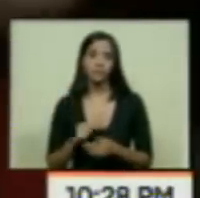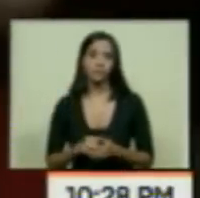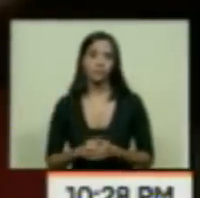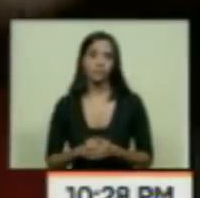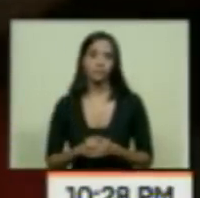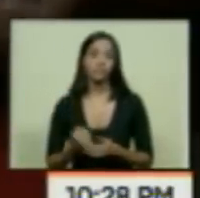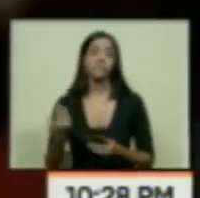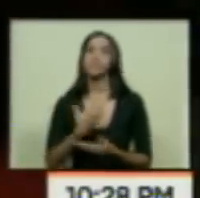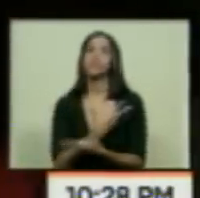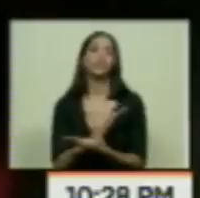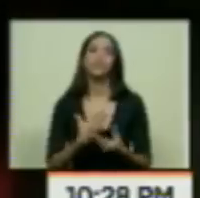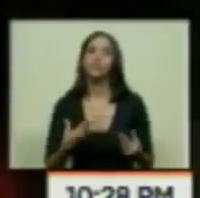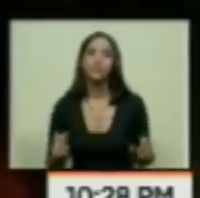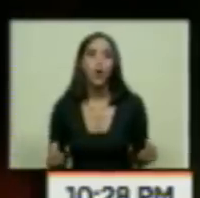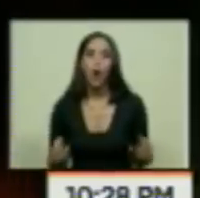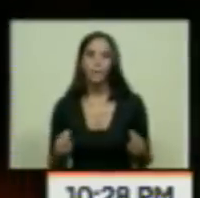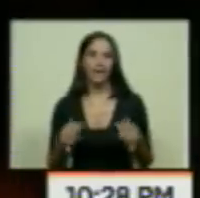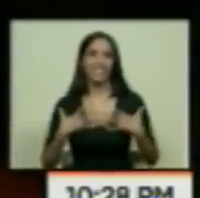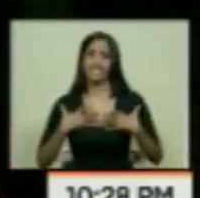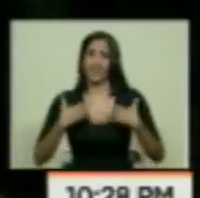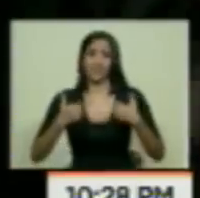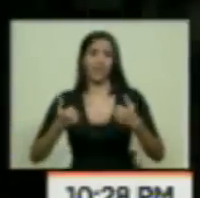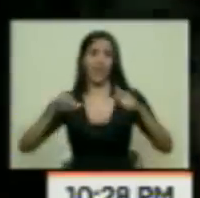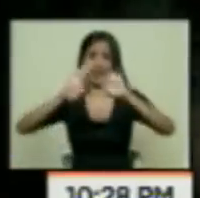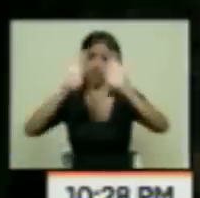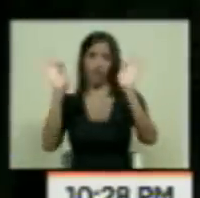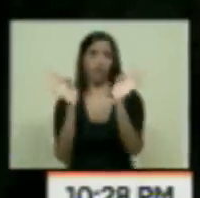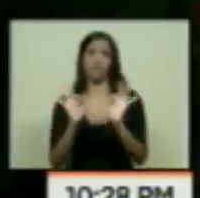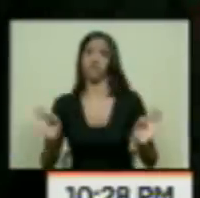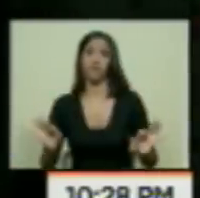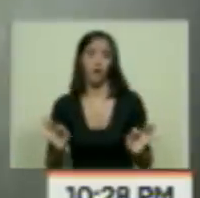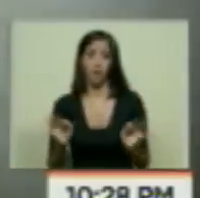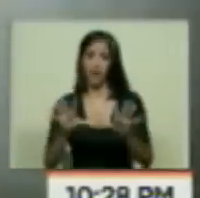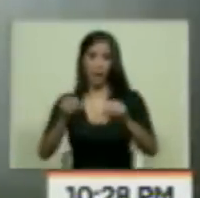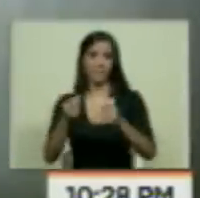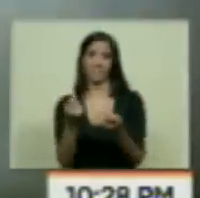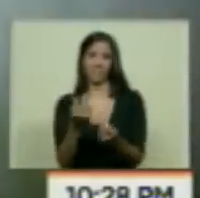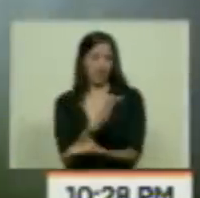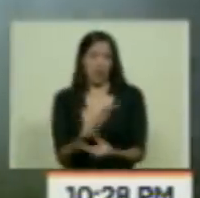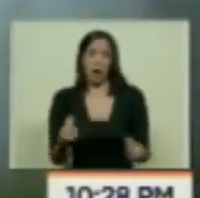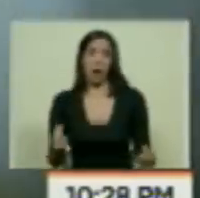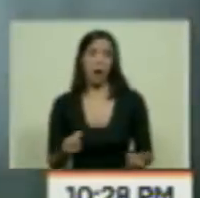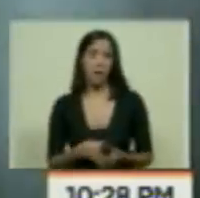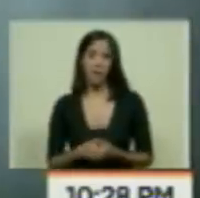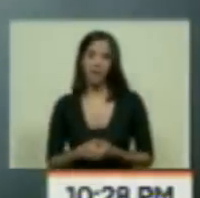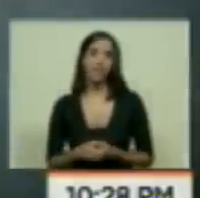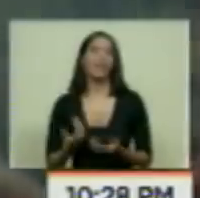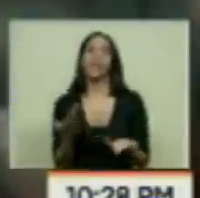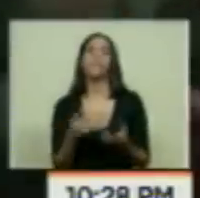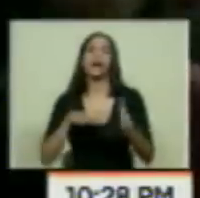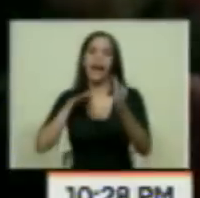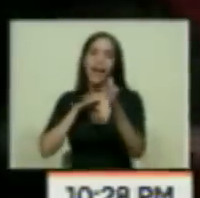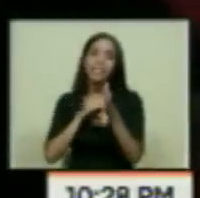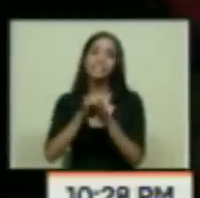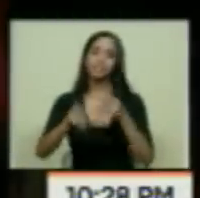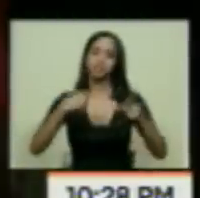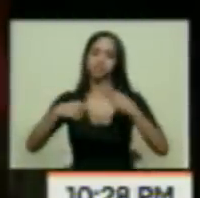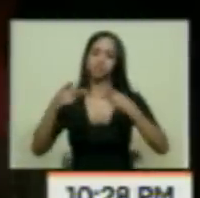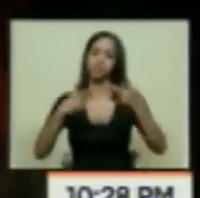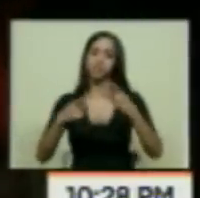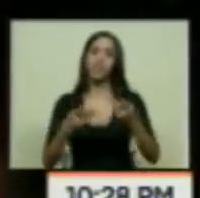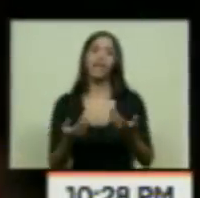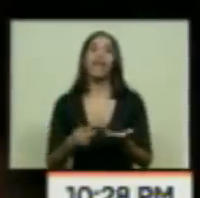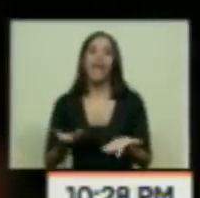no para salvar el modelo capitalista en Venezuela, no, es para acelerar el desmontaje